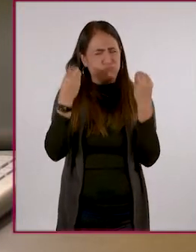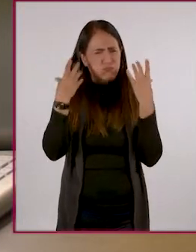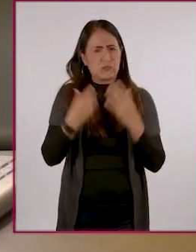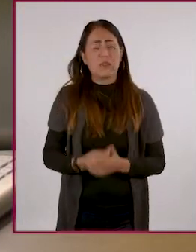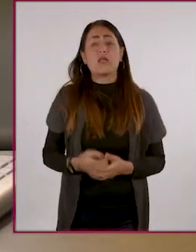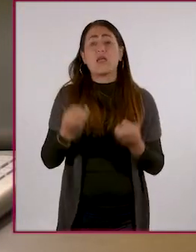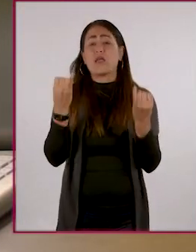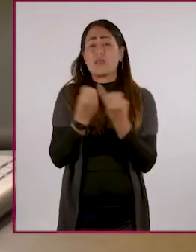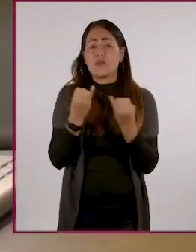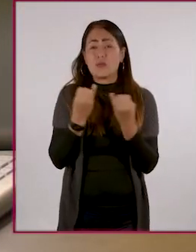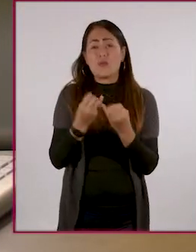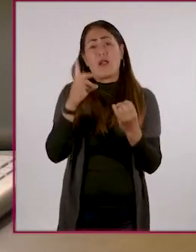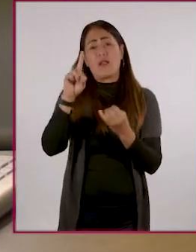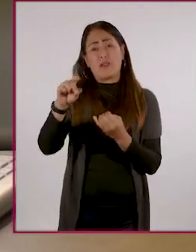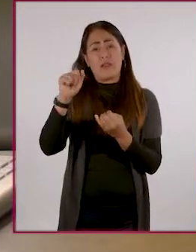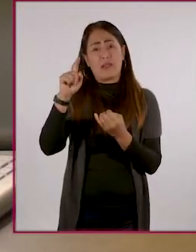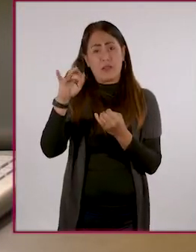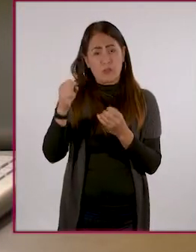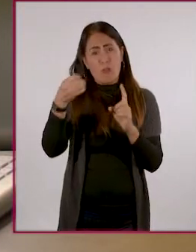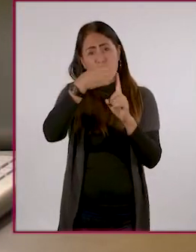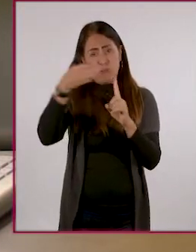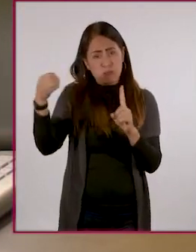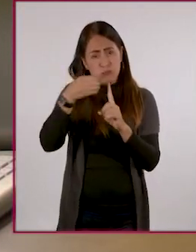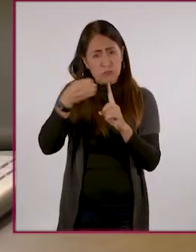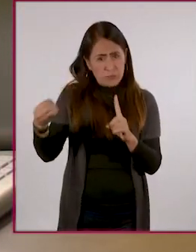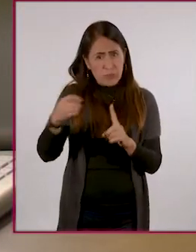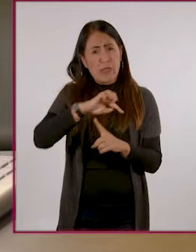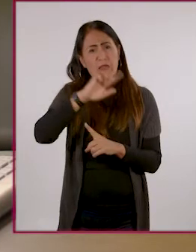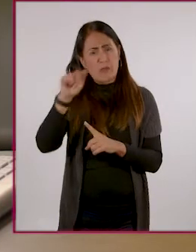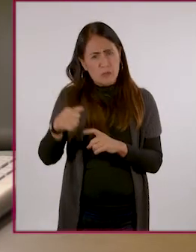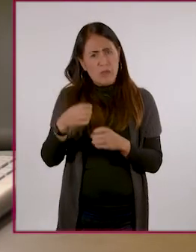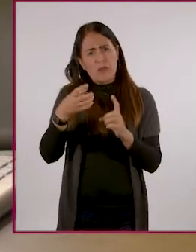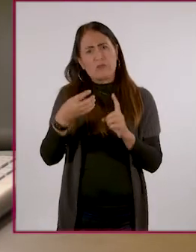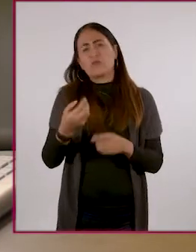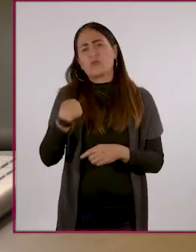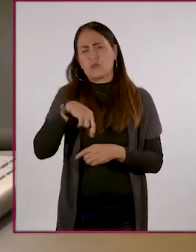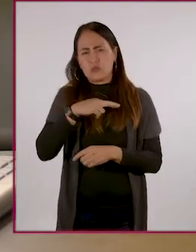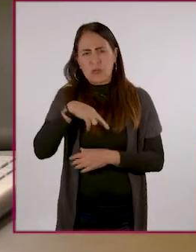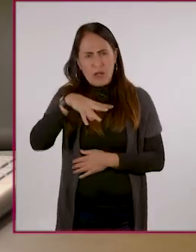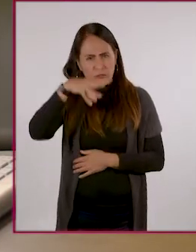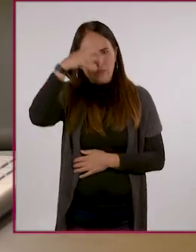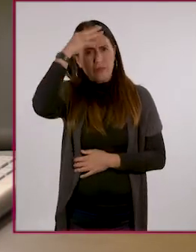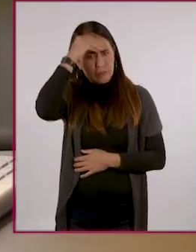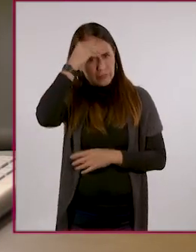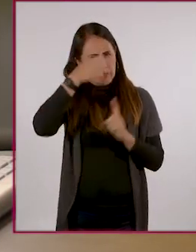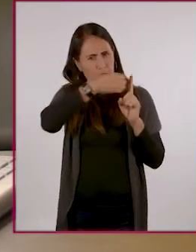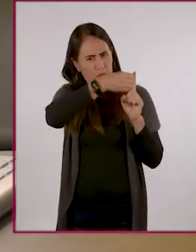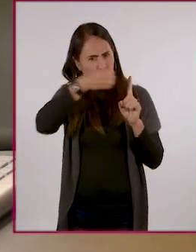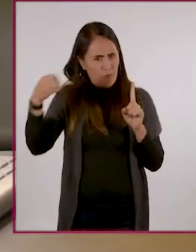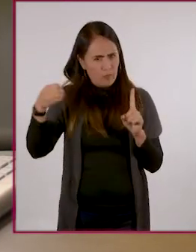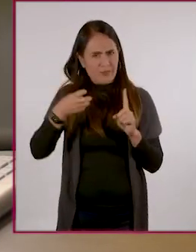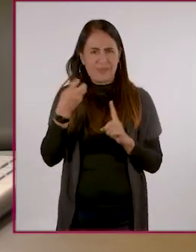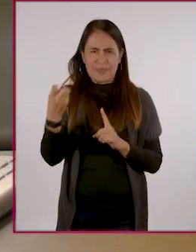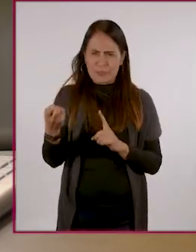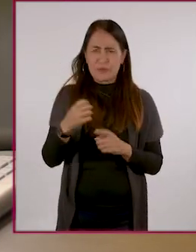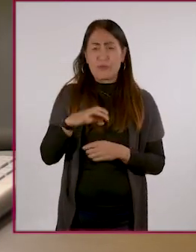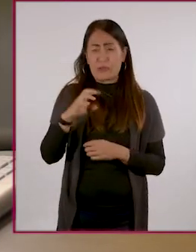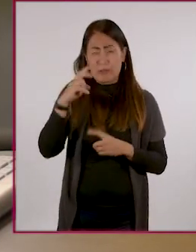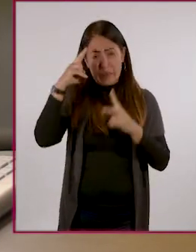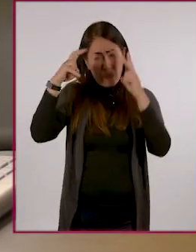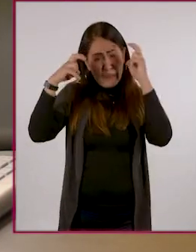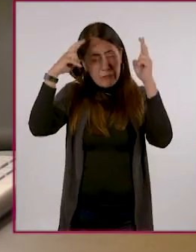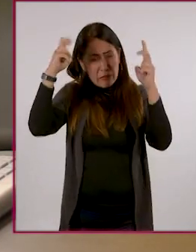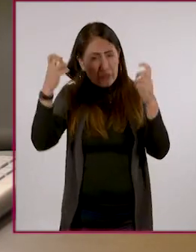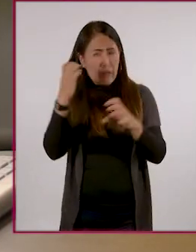En cualquier proporción, ordenar datos es hasta saludable y formativo porque aprendemos a organizarnos. Tal y como nos expone nuestro